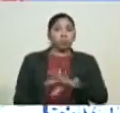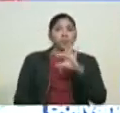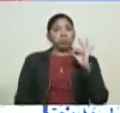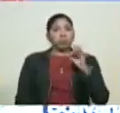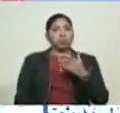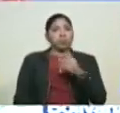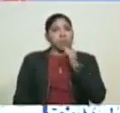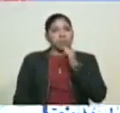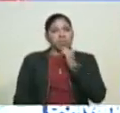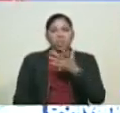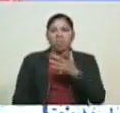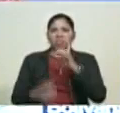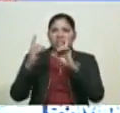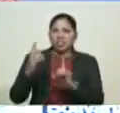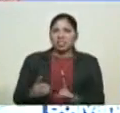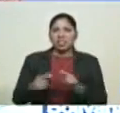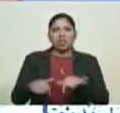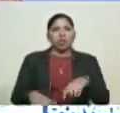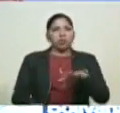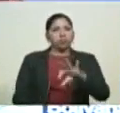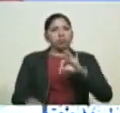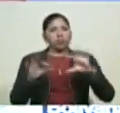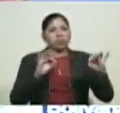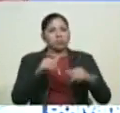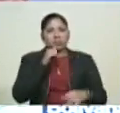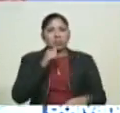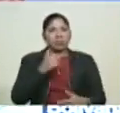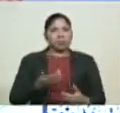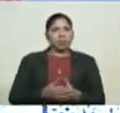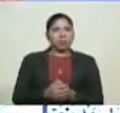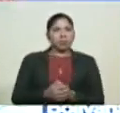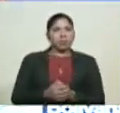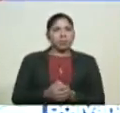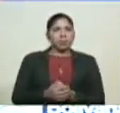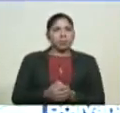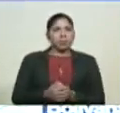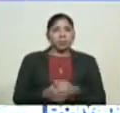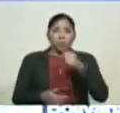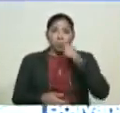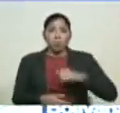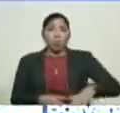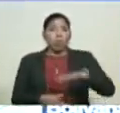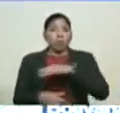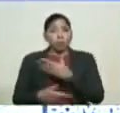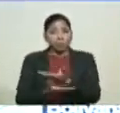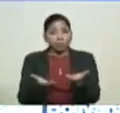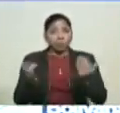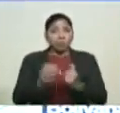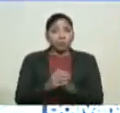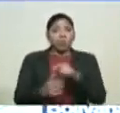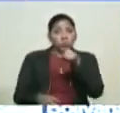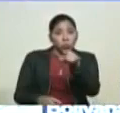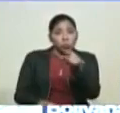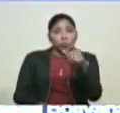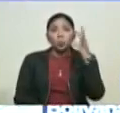¿Quién elige hoy en Venezuela? Elige el pueblo, eliges tu